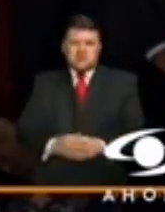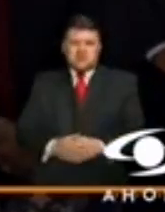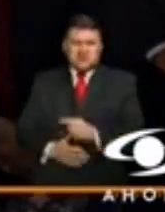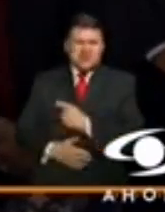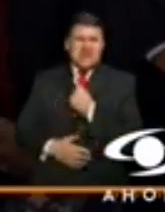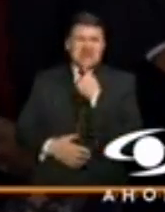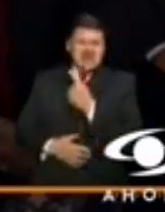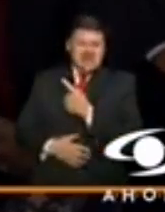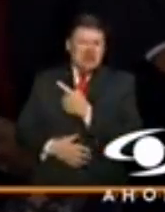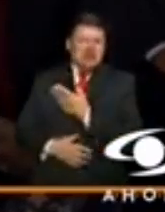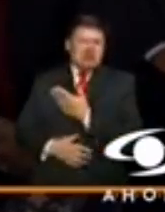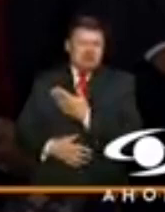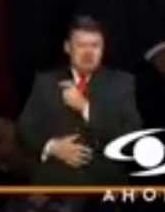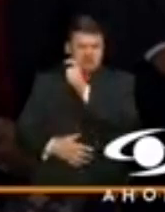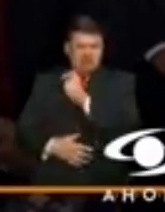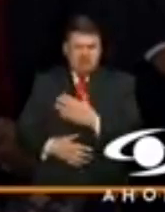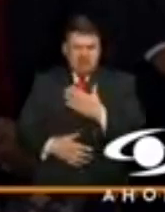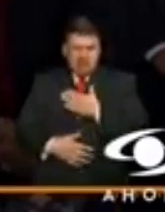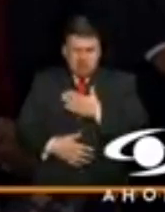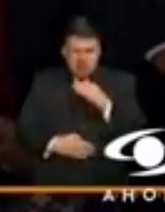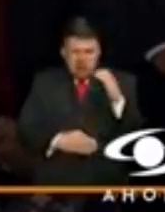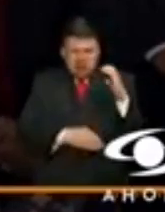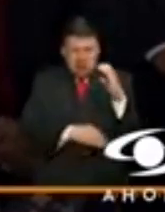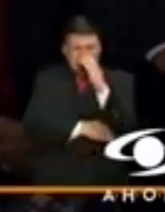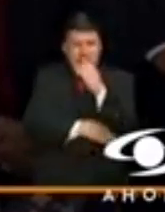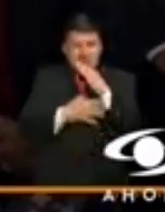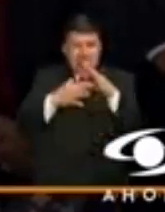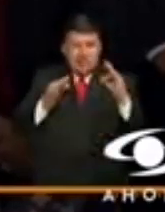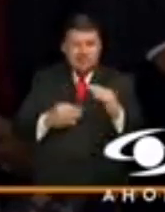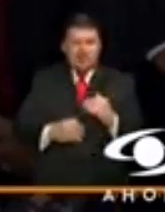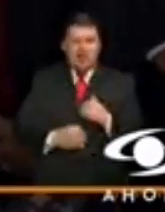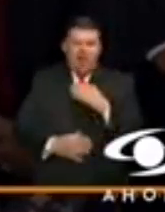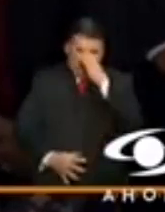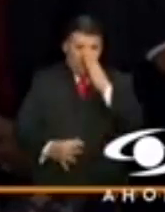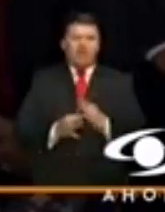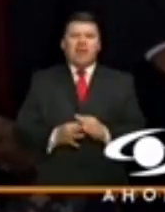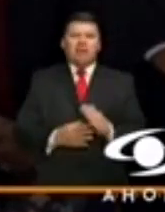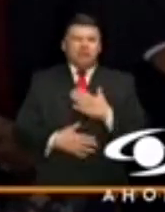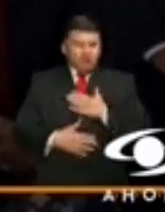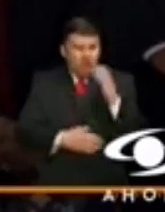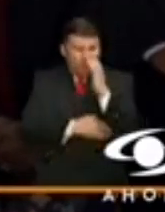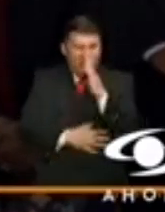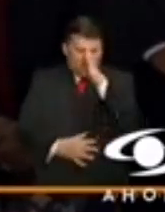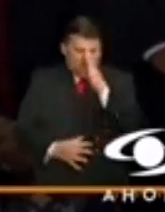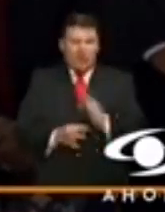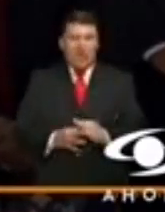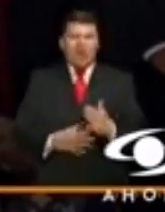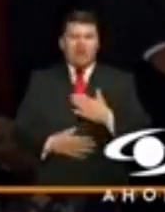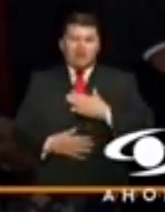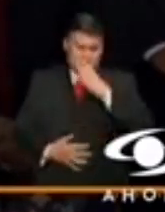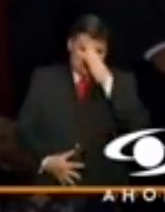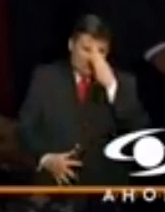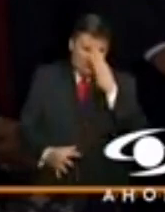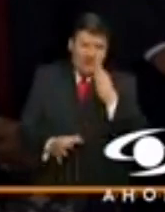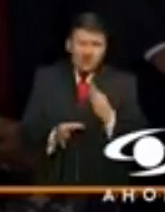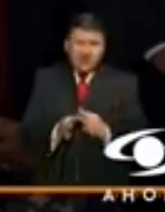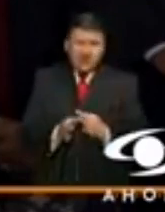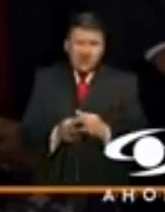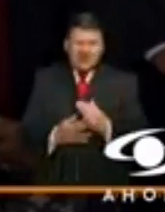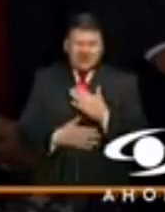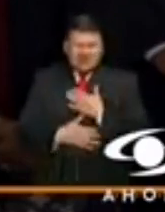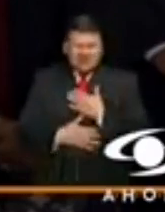dijo alguna vez que ser colombiano es un acto de fe. Nuestra fe,